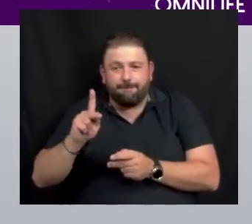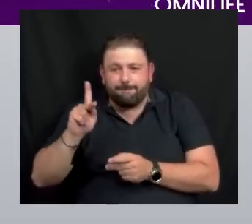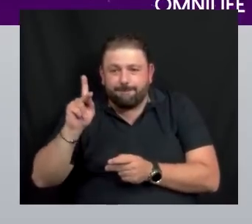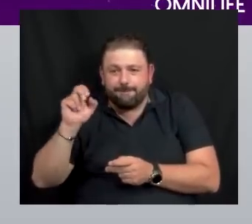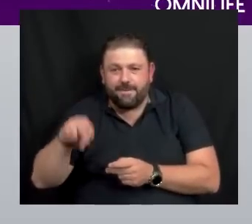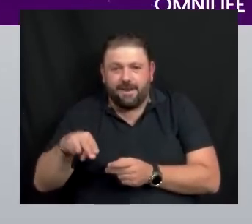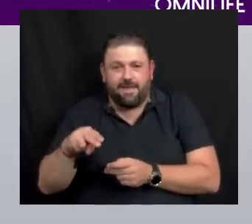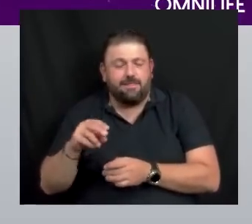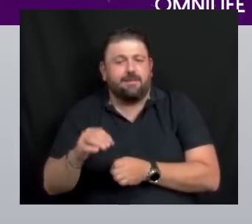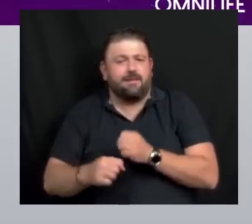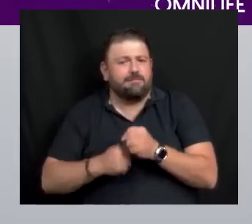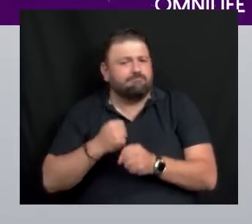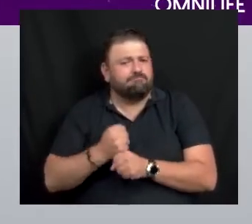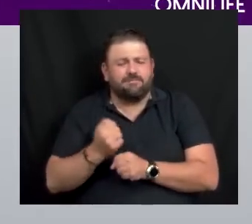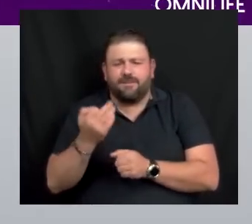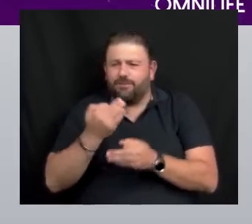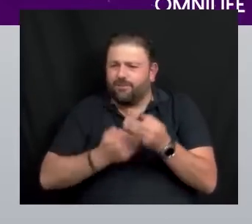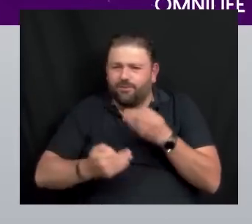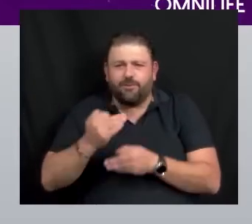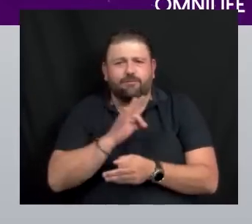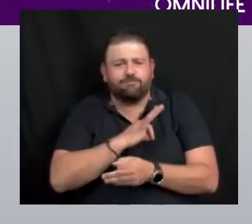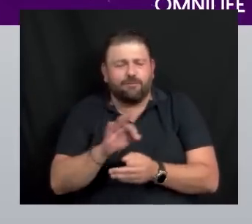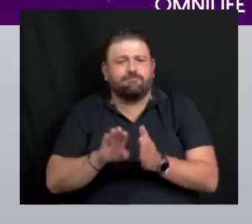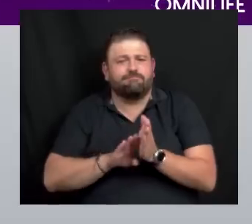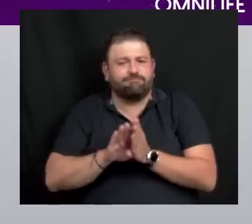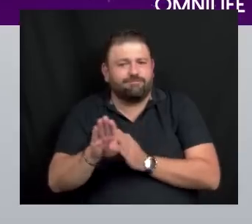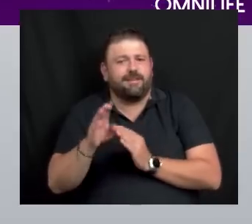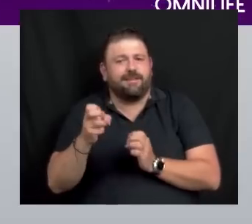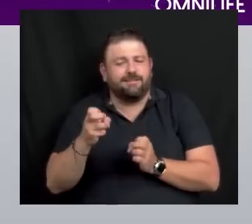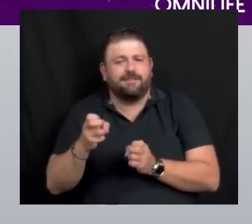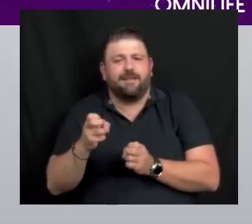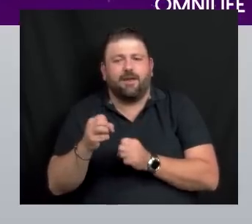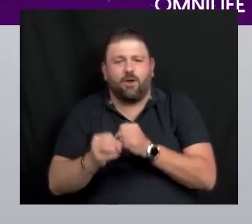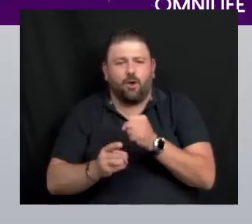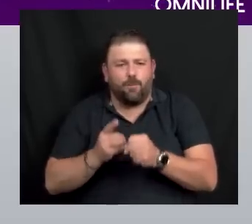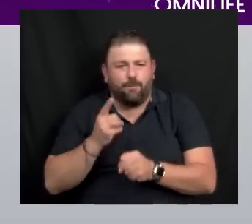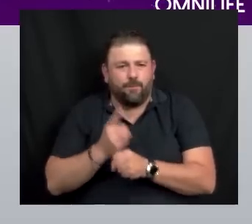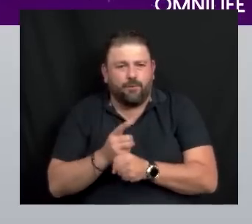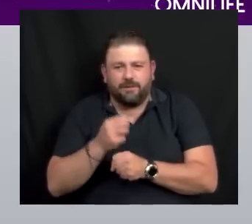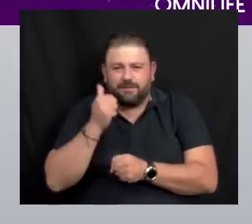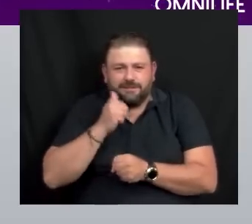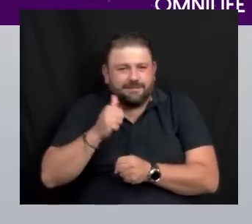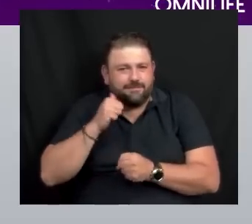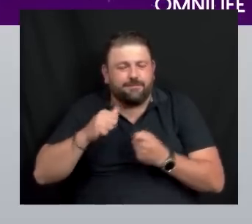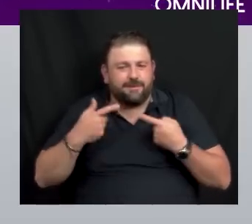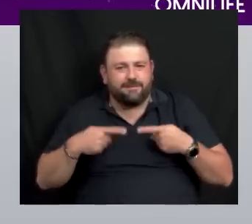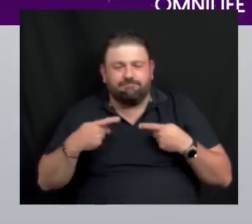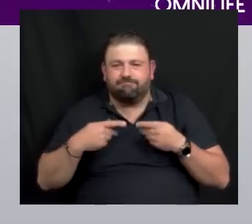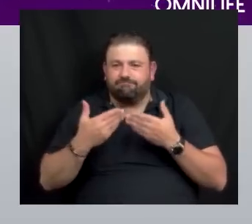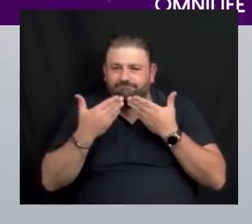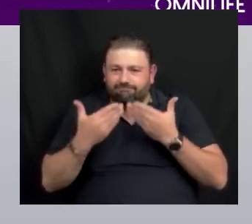tenemos de crecimiento, todos vamos a tener la oportunidad de ser gente de